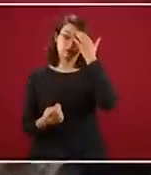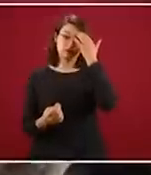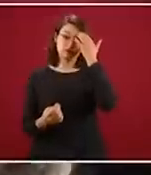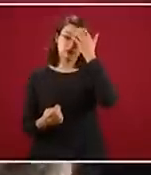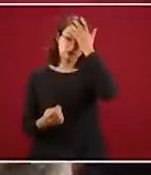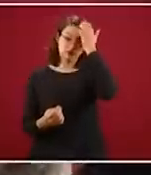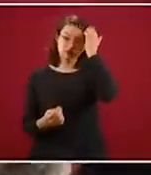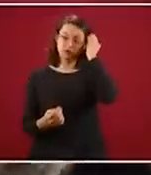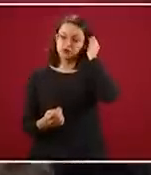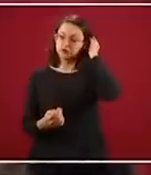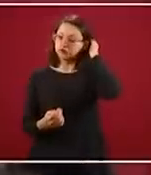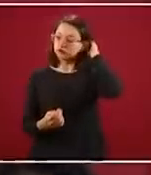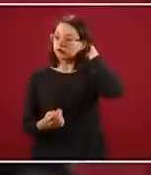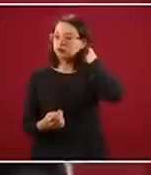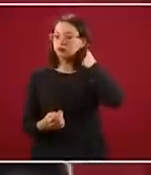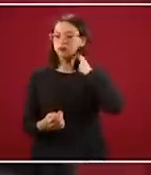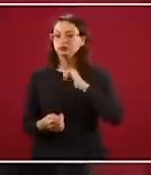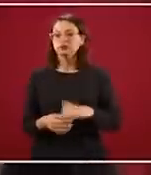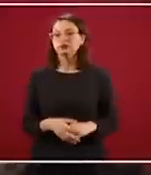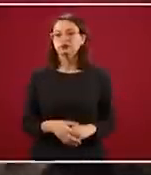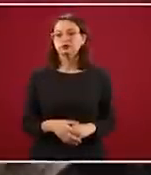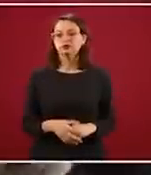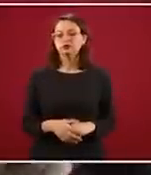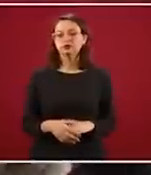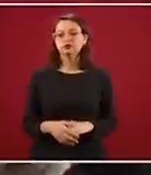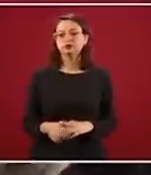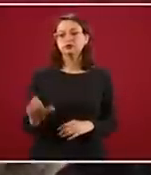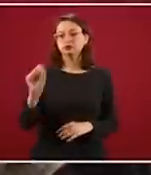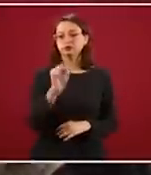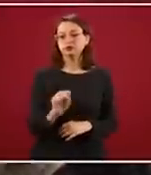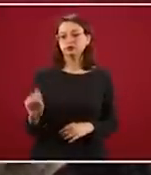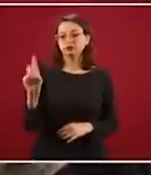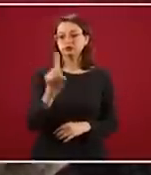Miren el total del fin de semana.